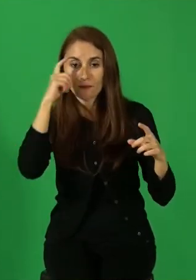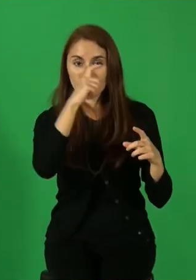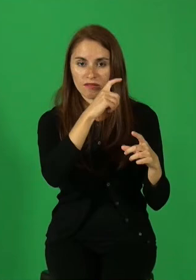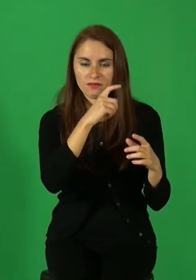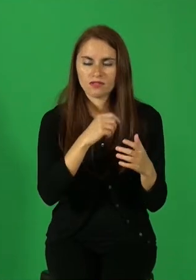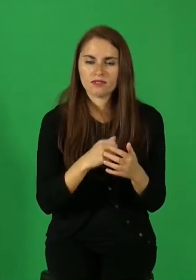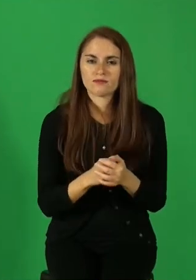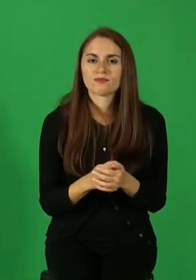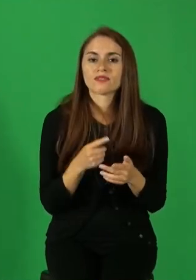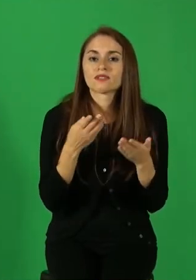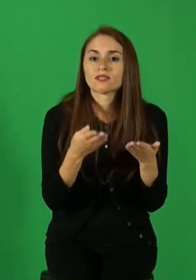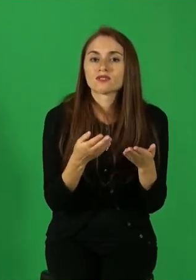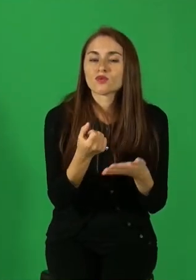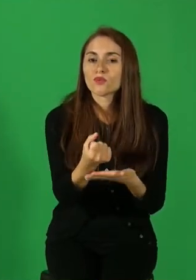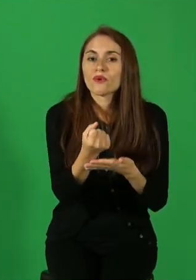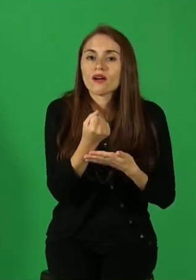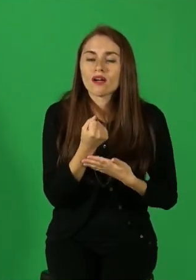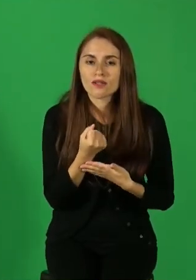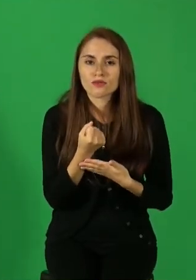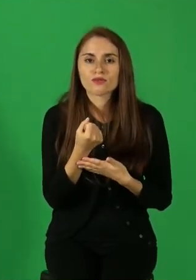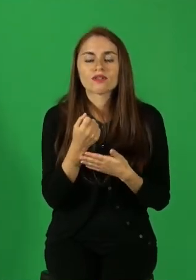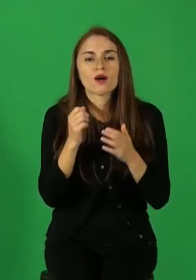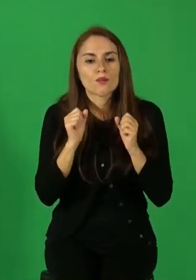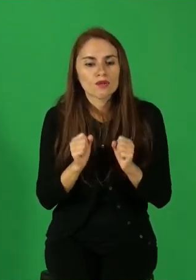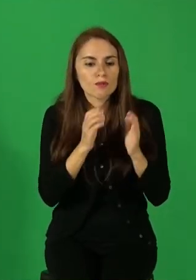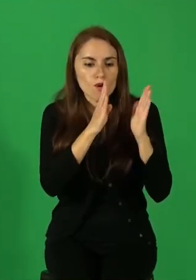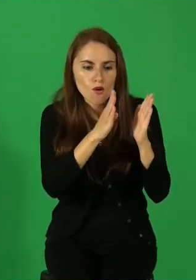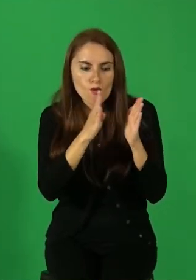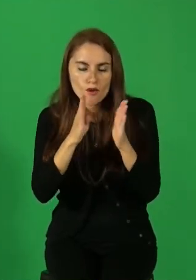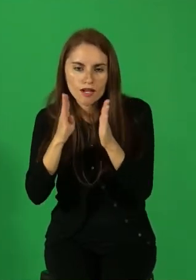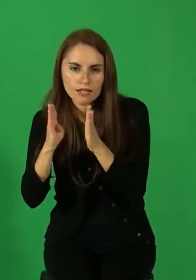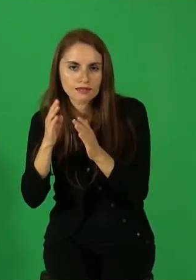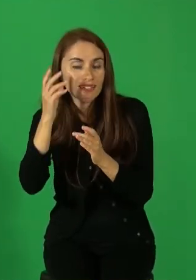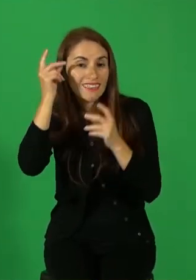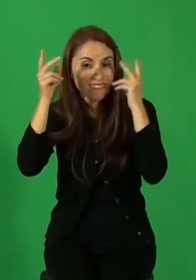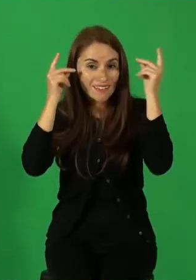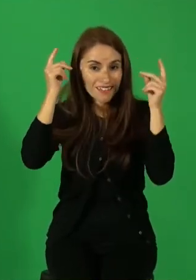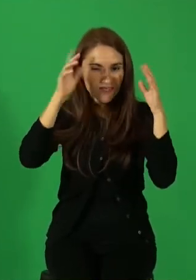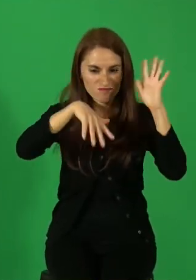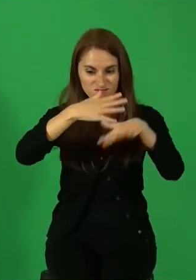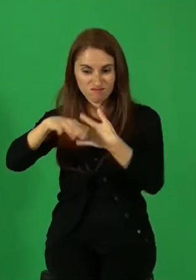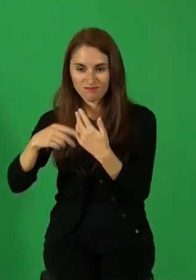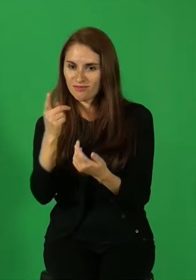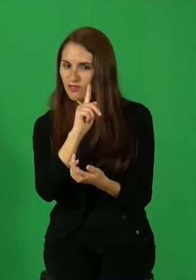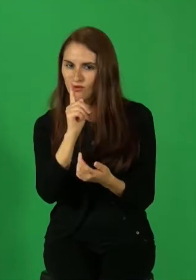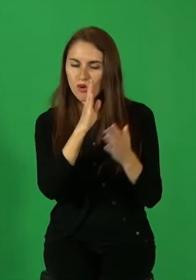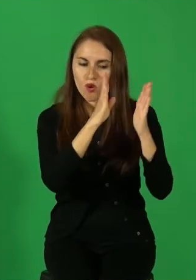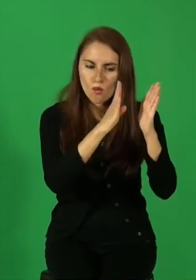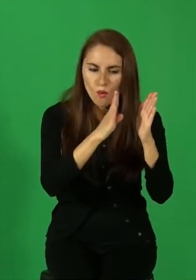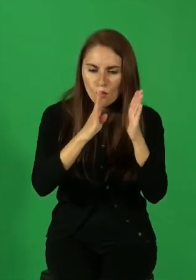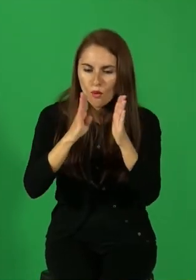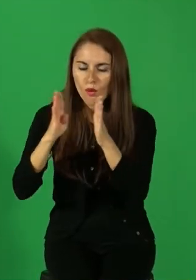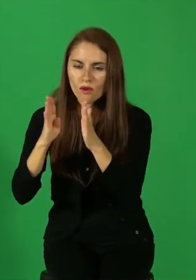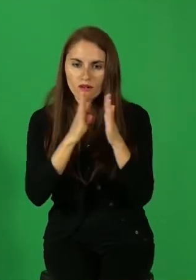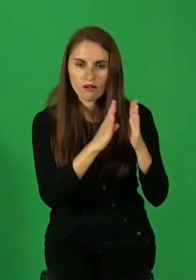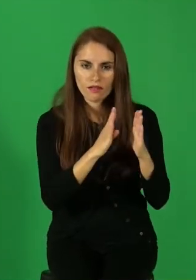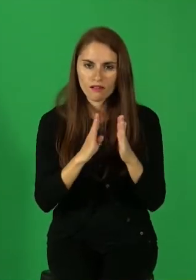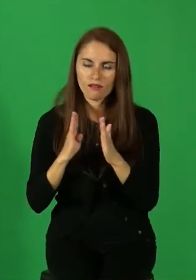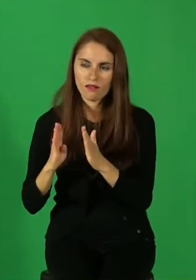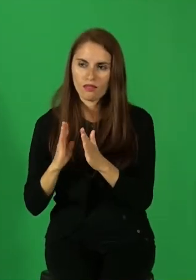Y estas nos permiten, ¿no es cierto?, organizar las ideas dentro de un texto.